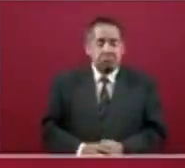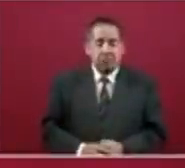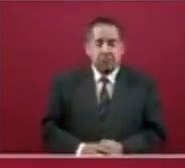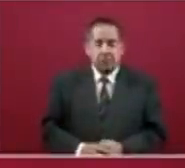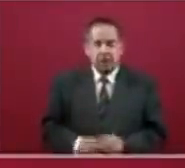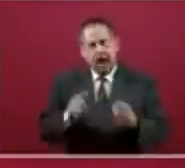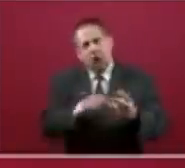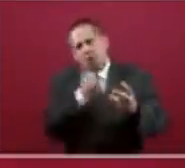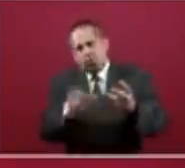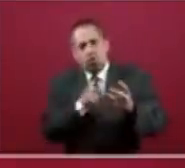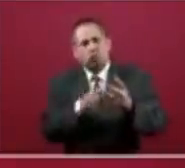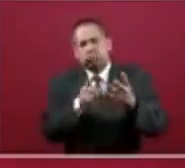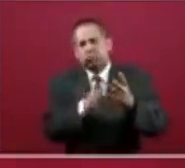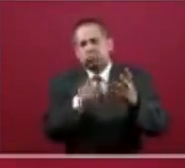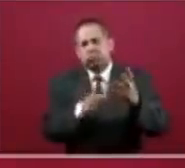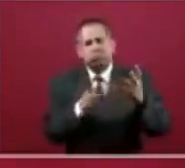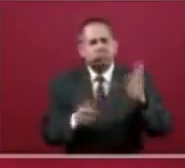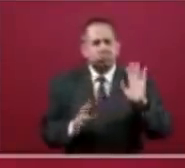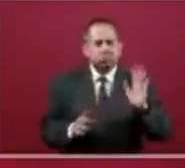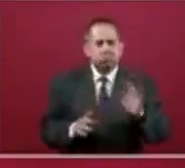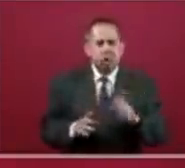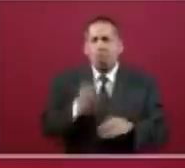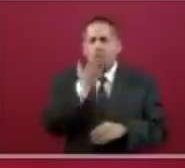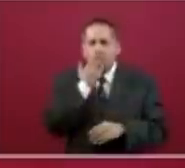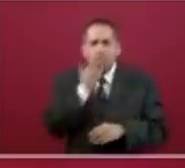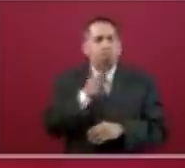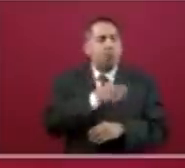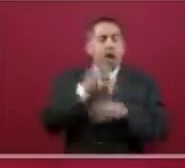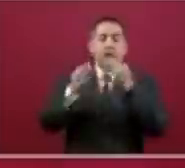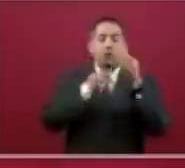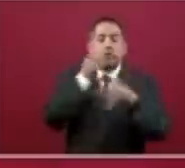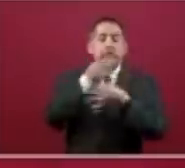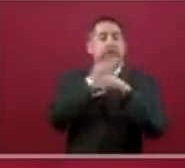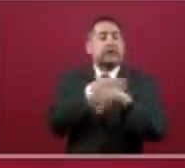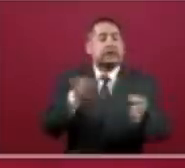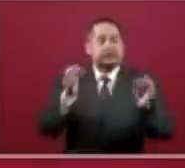y hay otras buenas noticias,